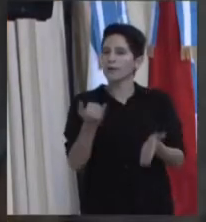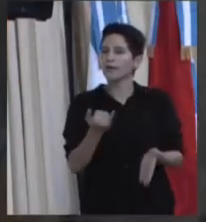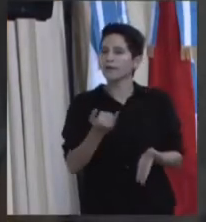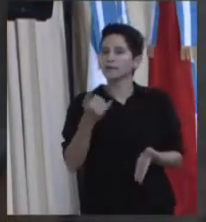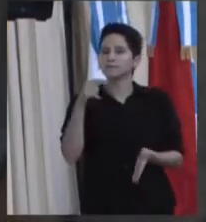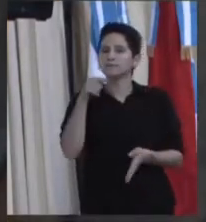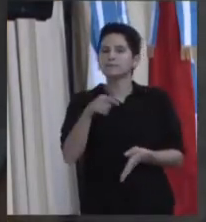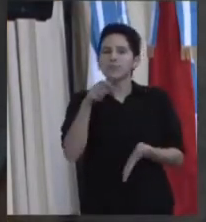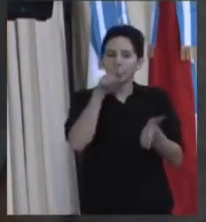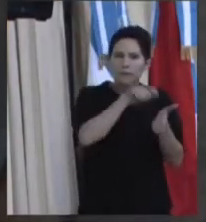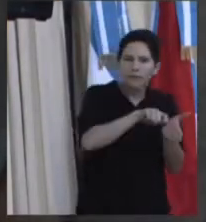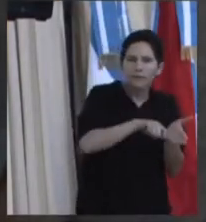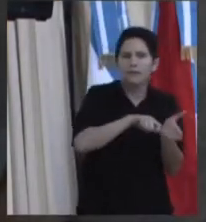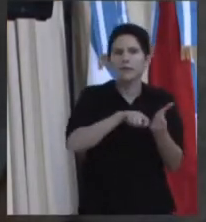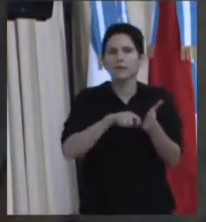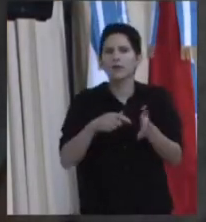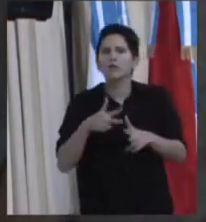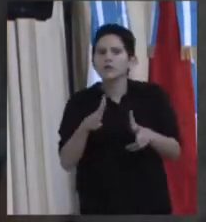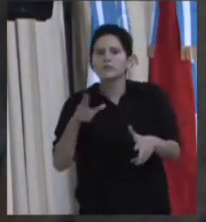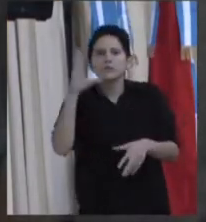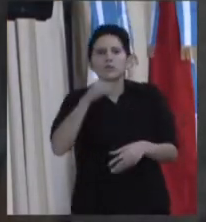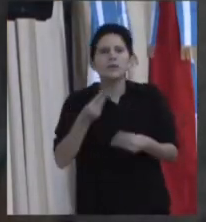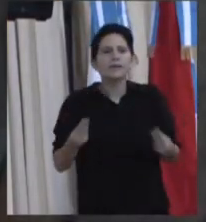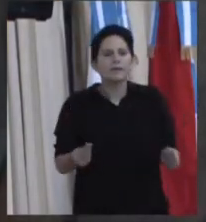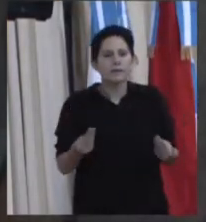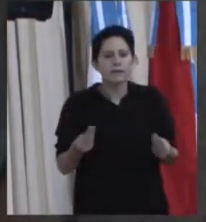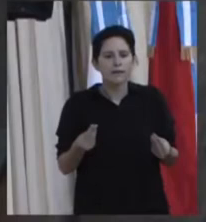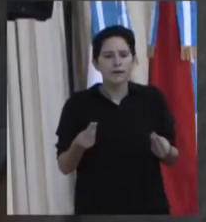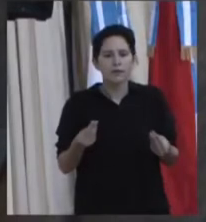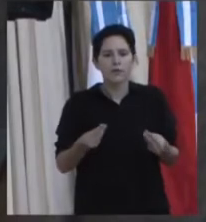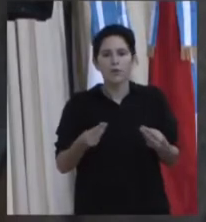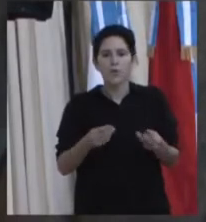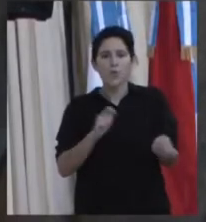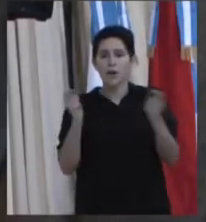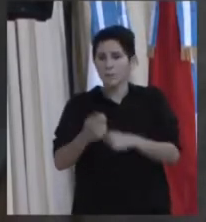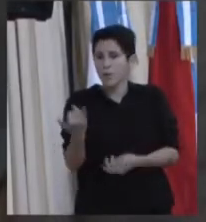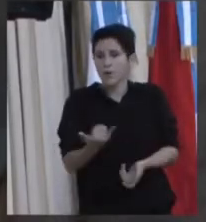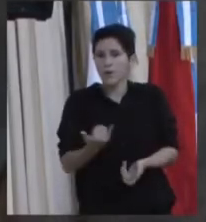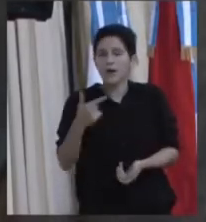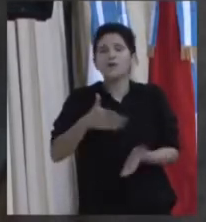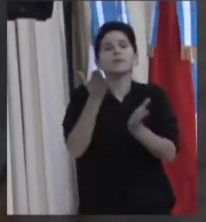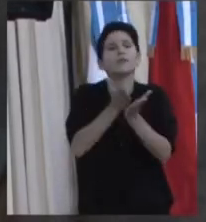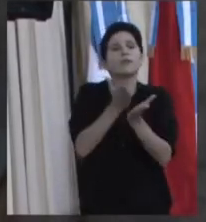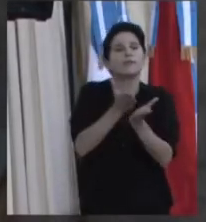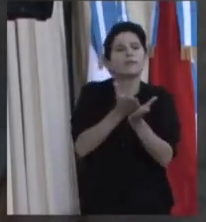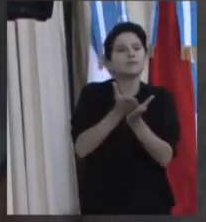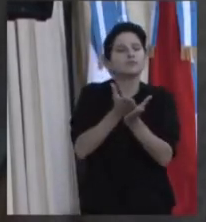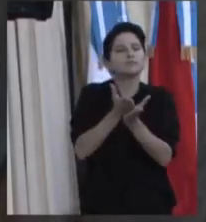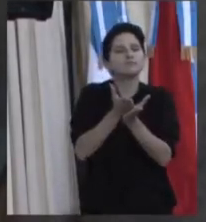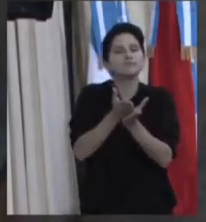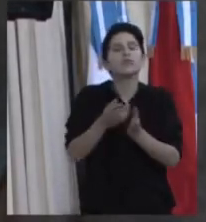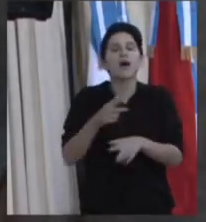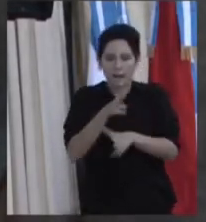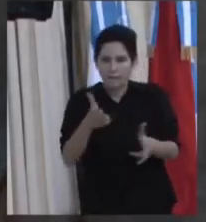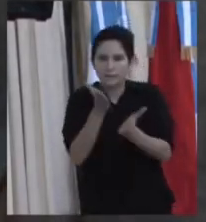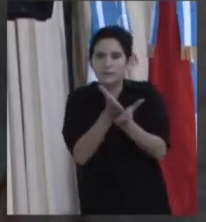así hablan o escriben se olvidan que han hecho un cambio de paso. Y no hablan de derecho como, perdón, y